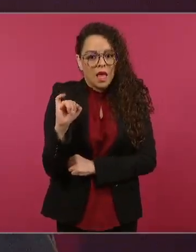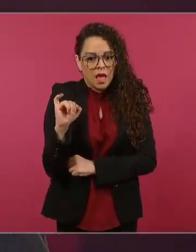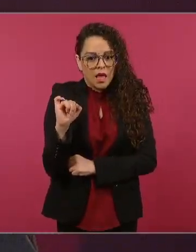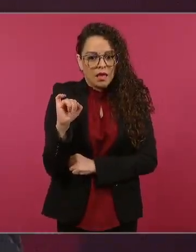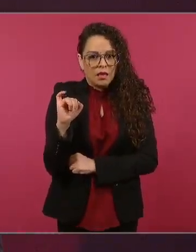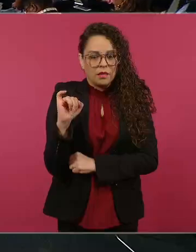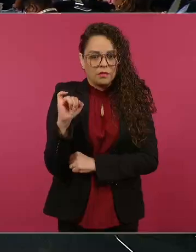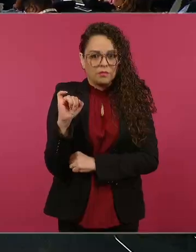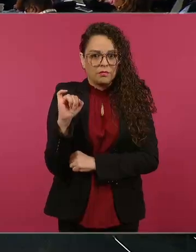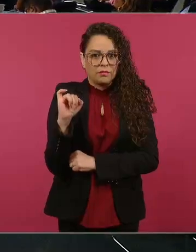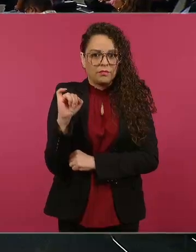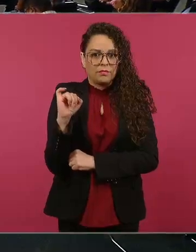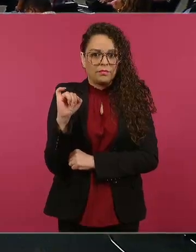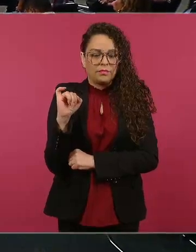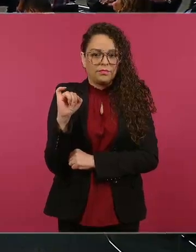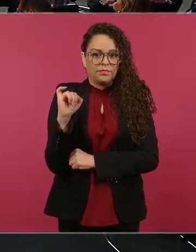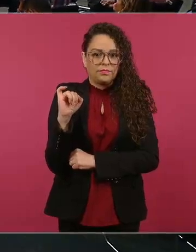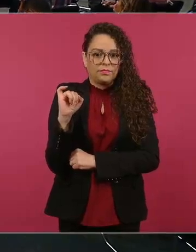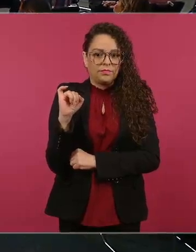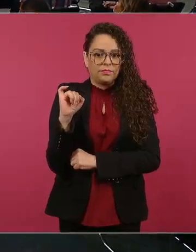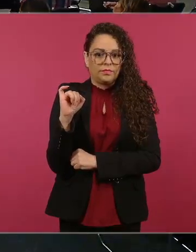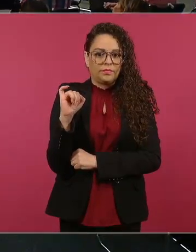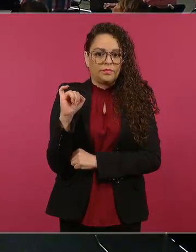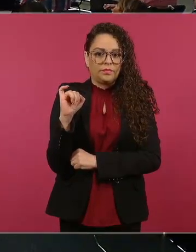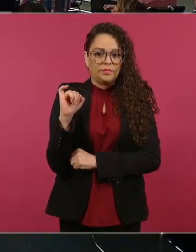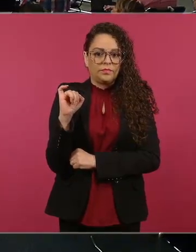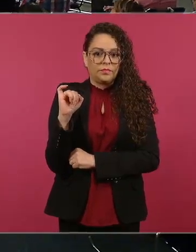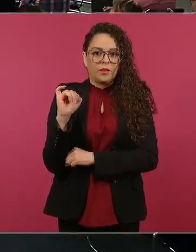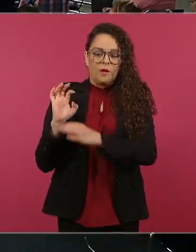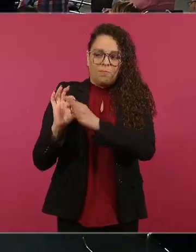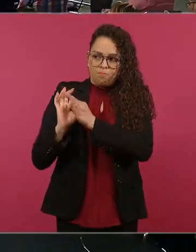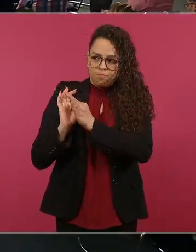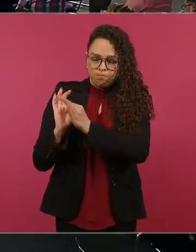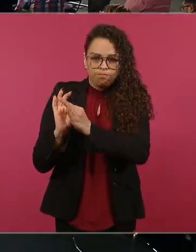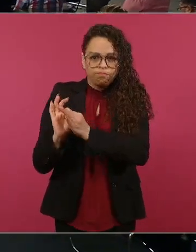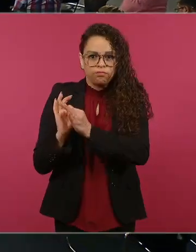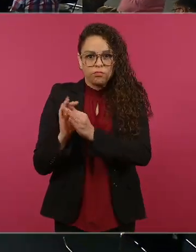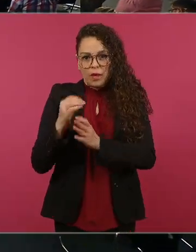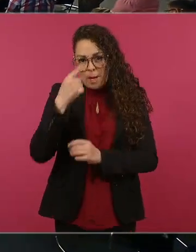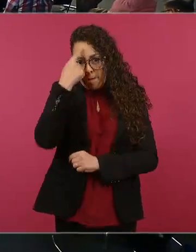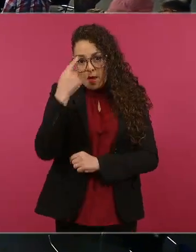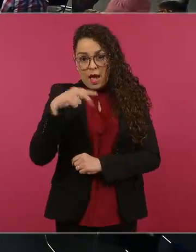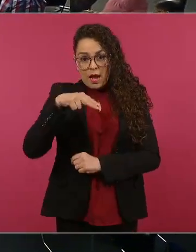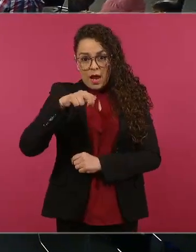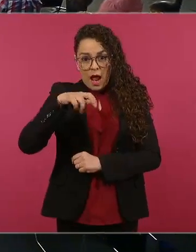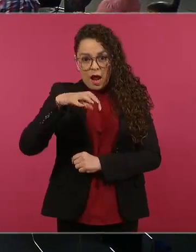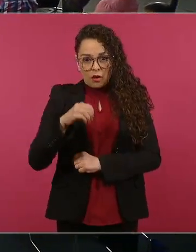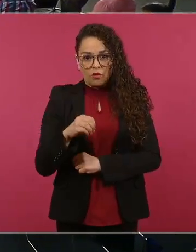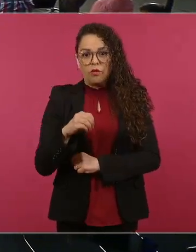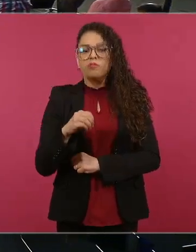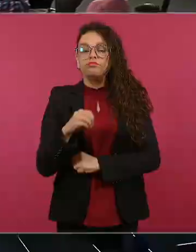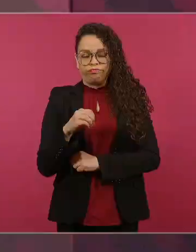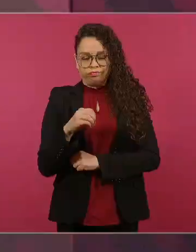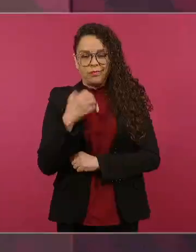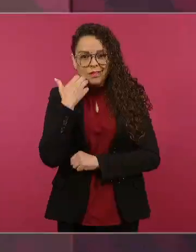Cooperación para el combate al narcotráfico y que